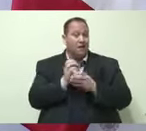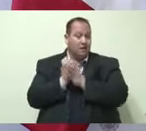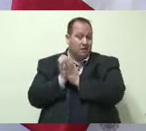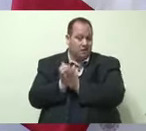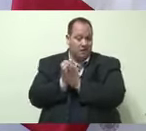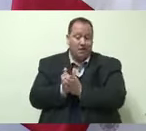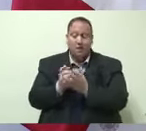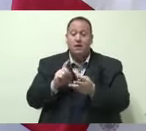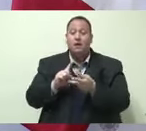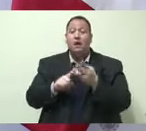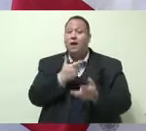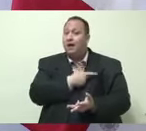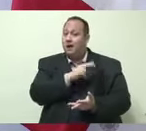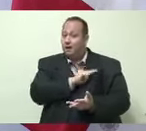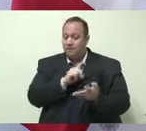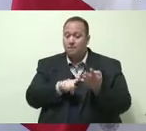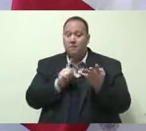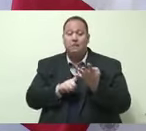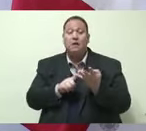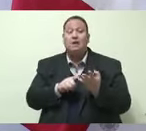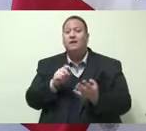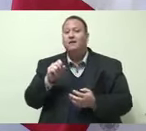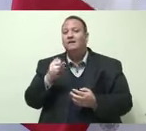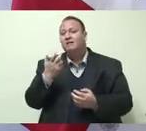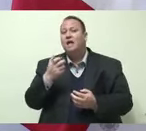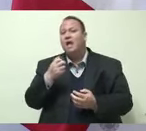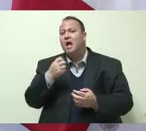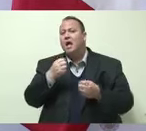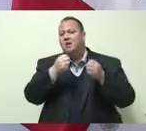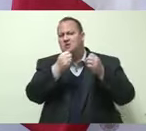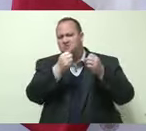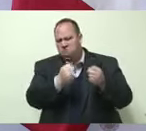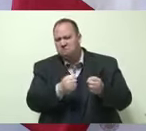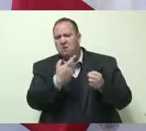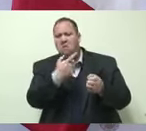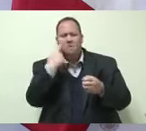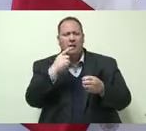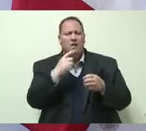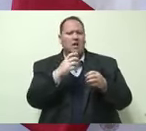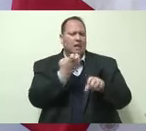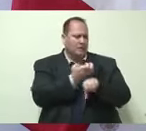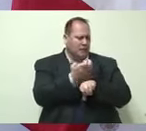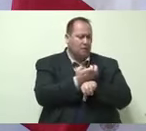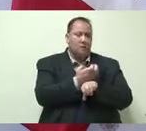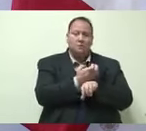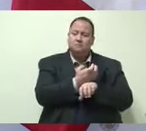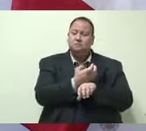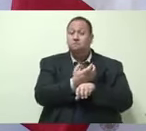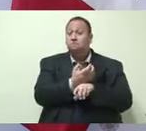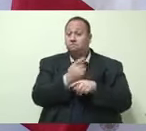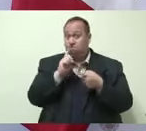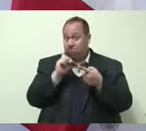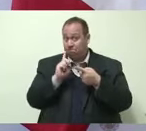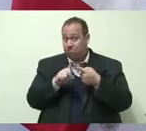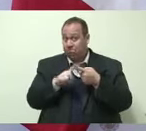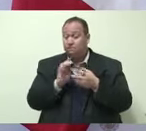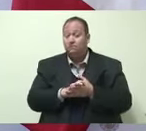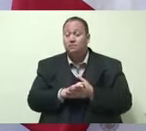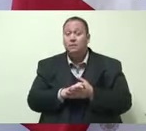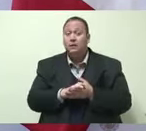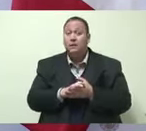Guardia Nacional, la Fuerza Estatal de Seguridad Ciudadana. Y en primero de cuentas, se da